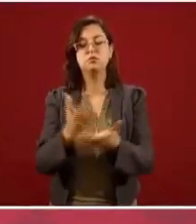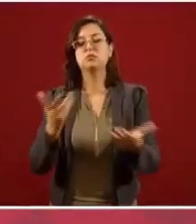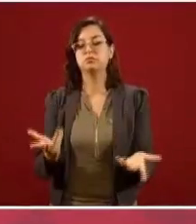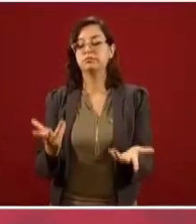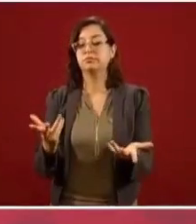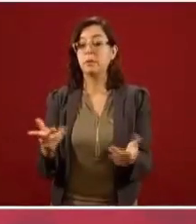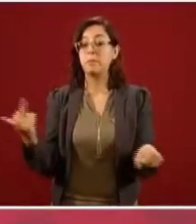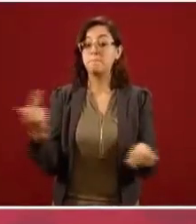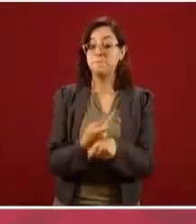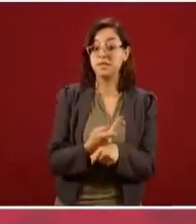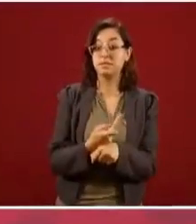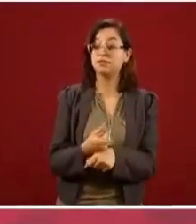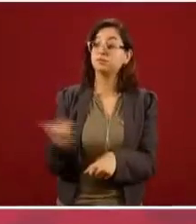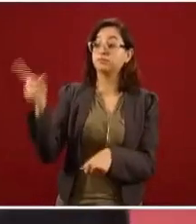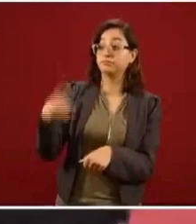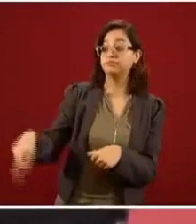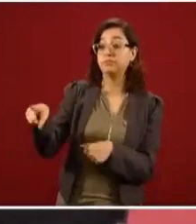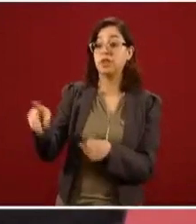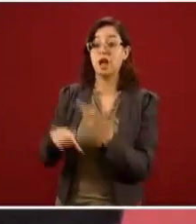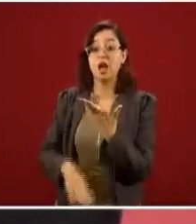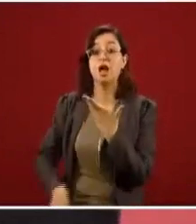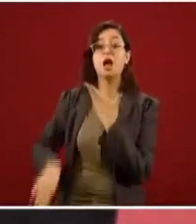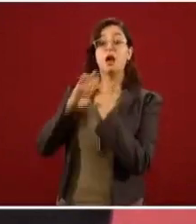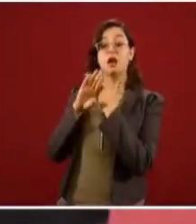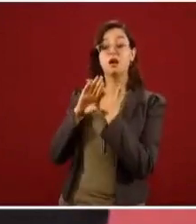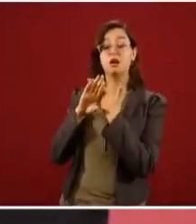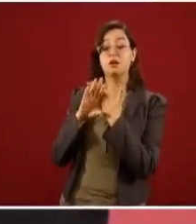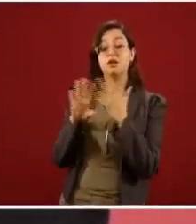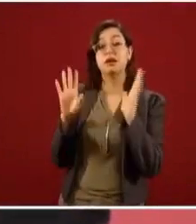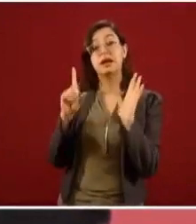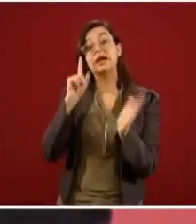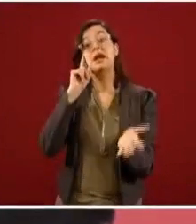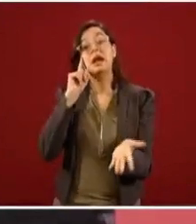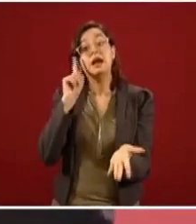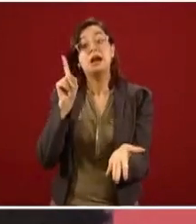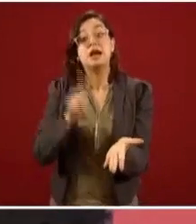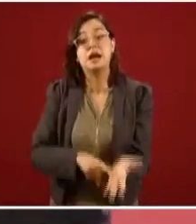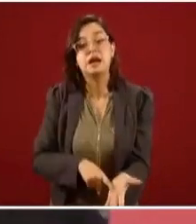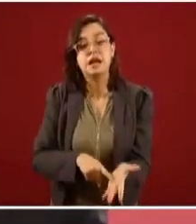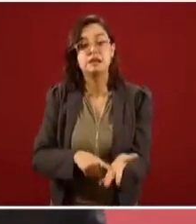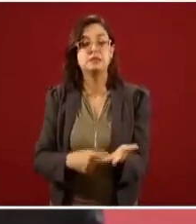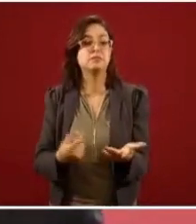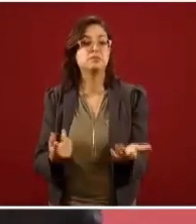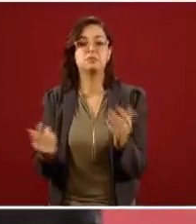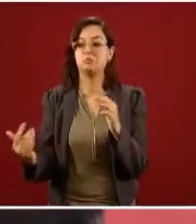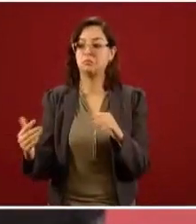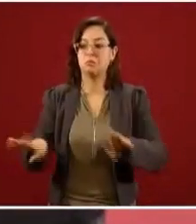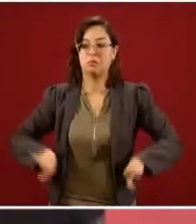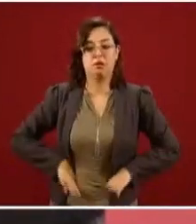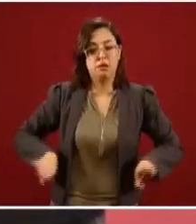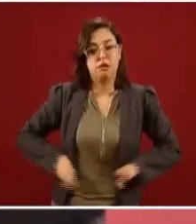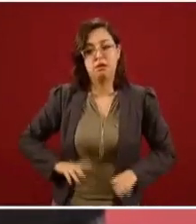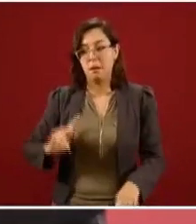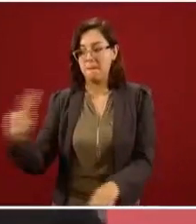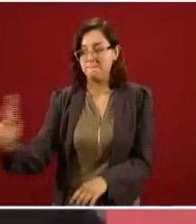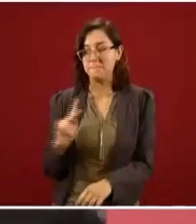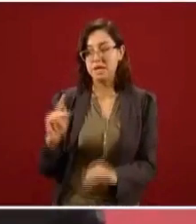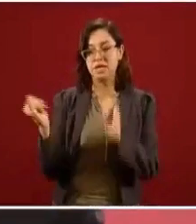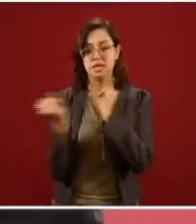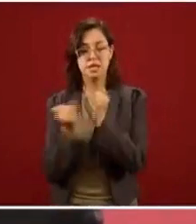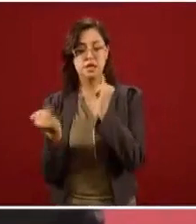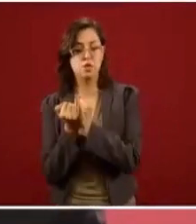adversarios que creen que somos iguales que